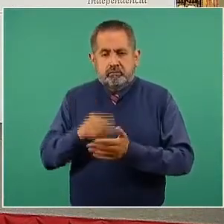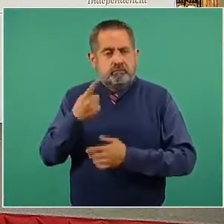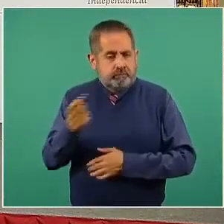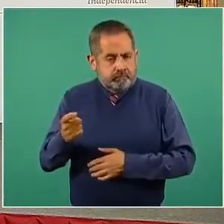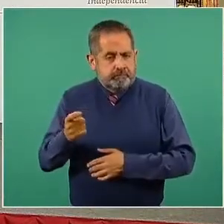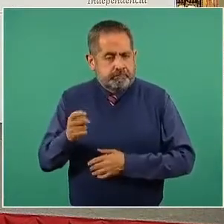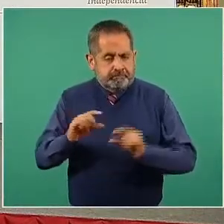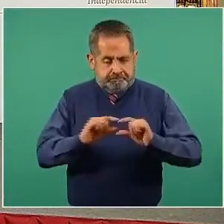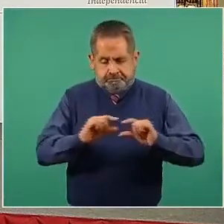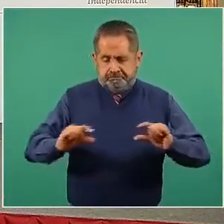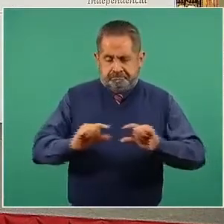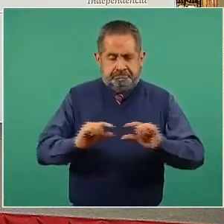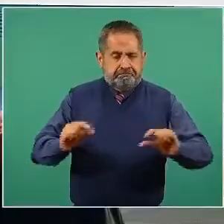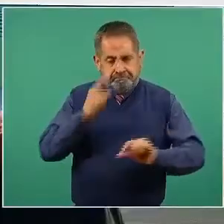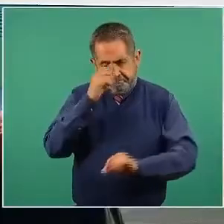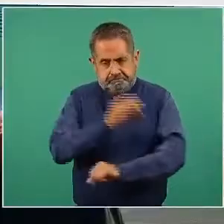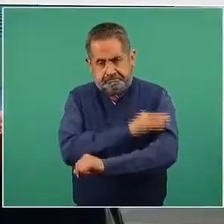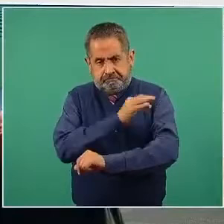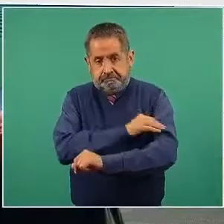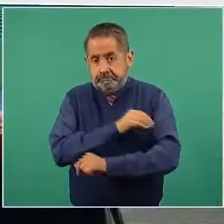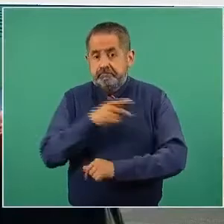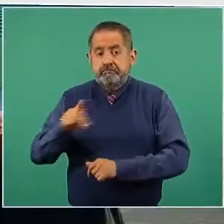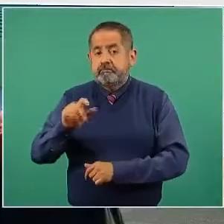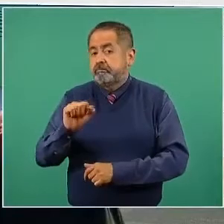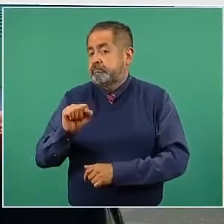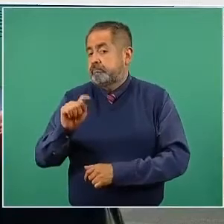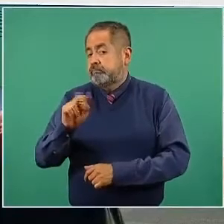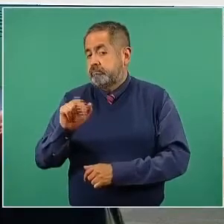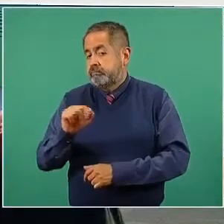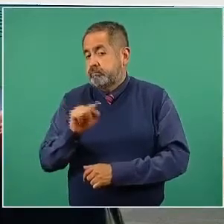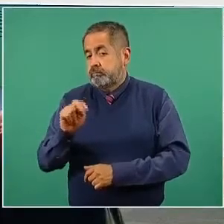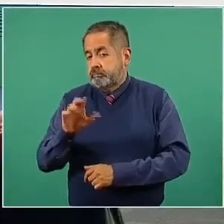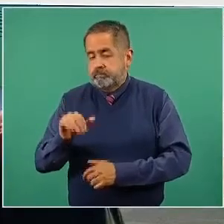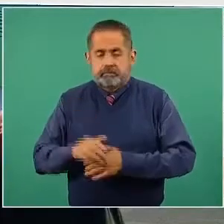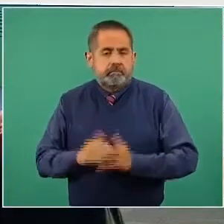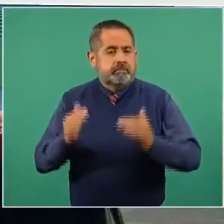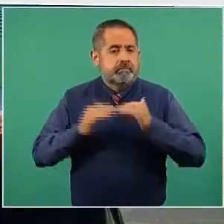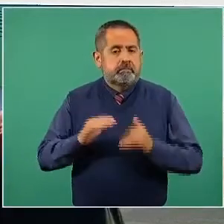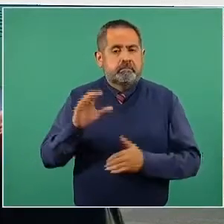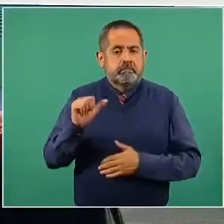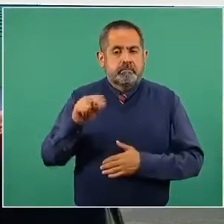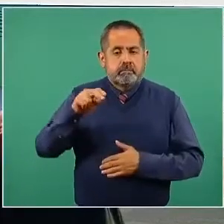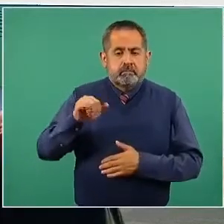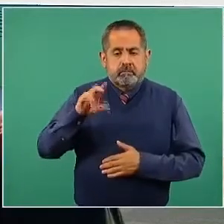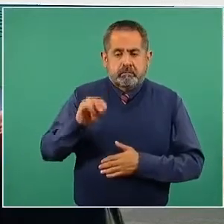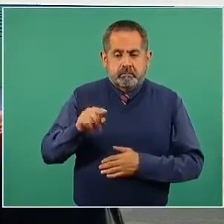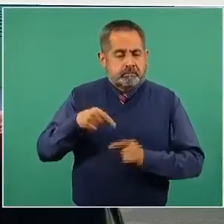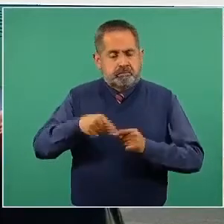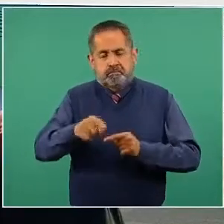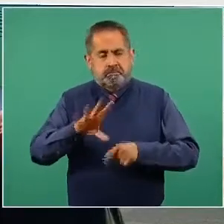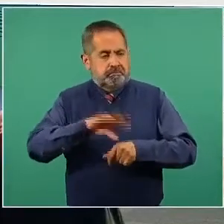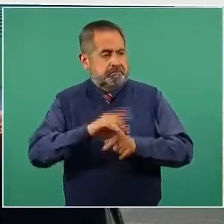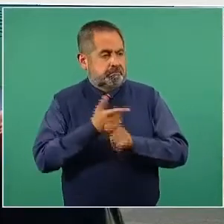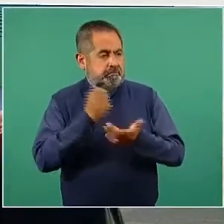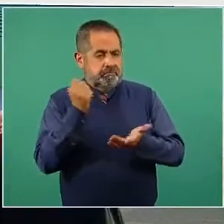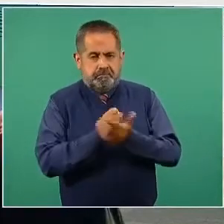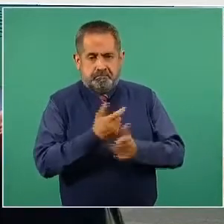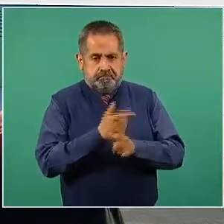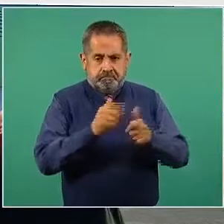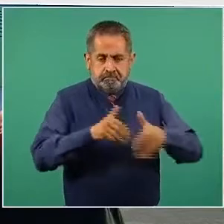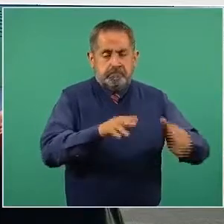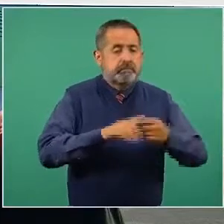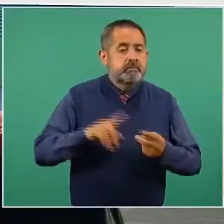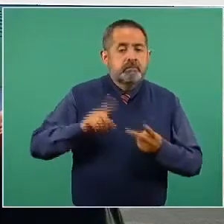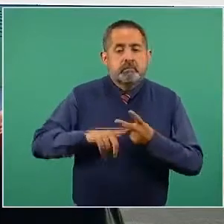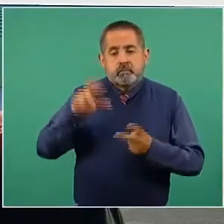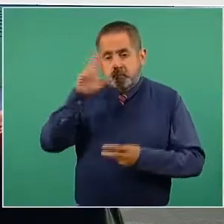2.104.100 dosis de vacuna Astra. De vacuna CanSino será todo lo que se librará en la semana. De vacuna